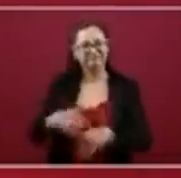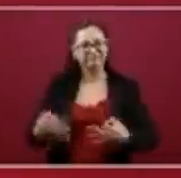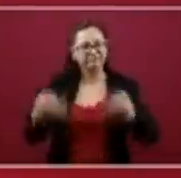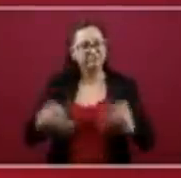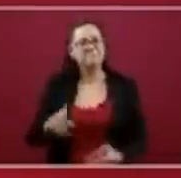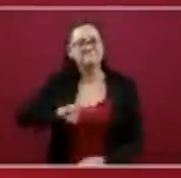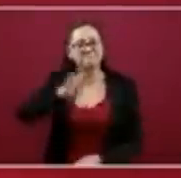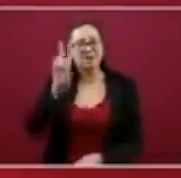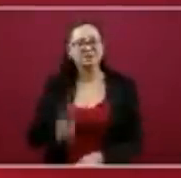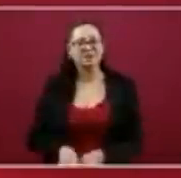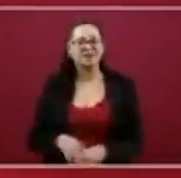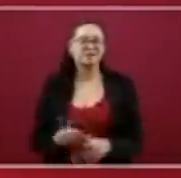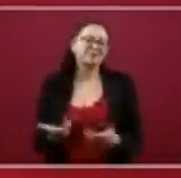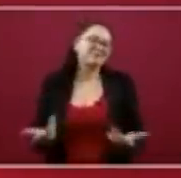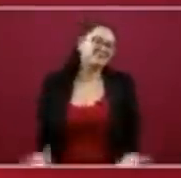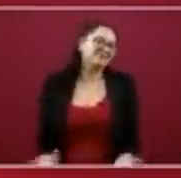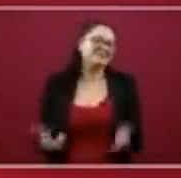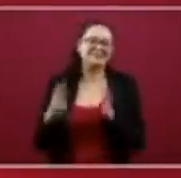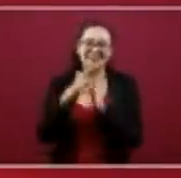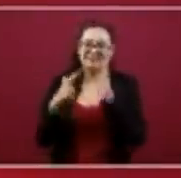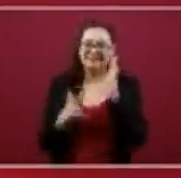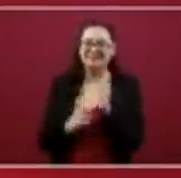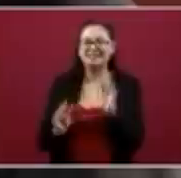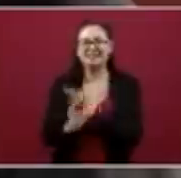porque son reglas claras,